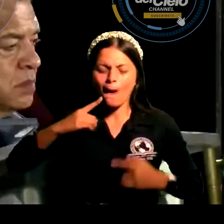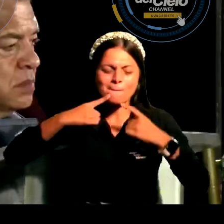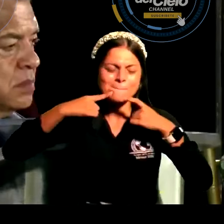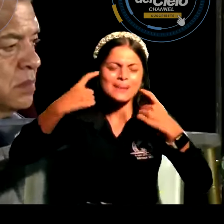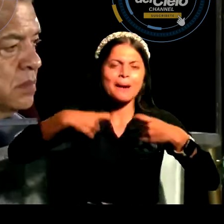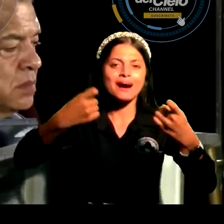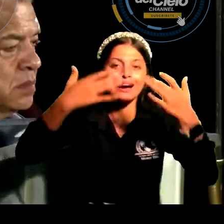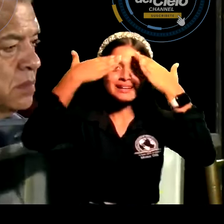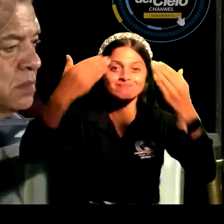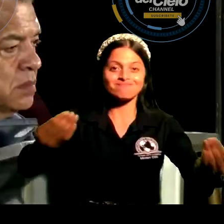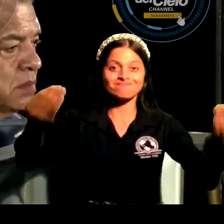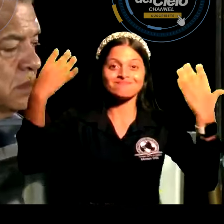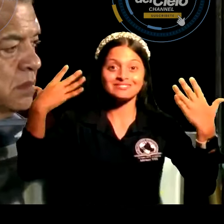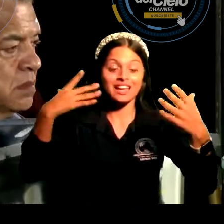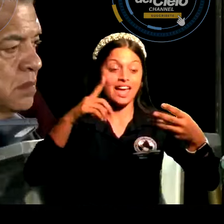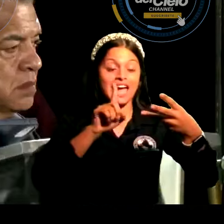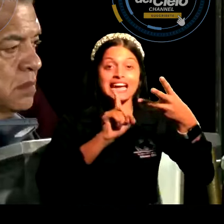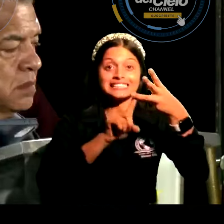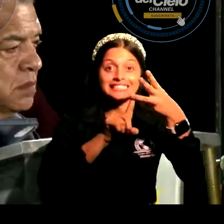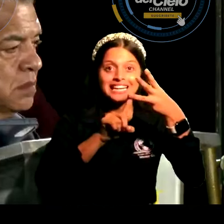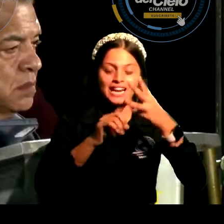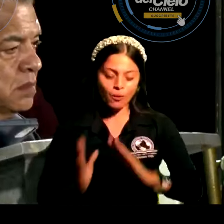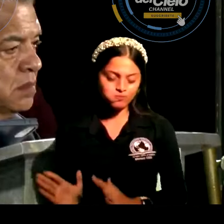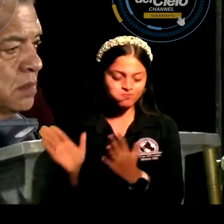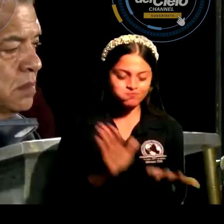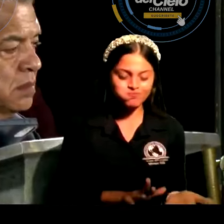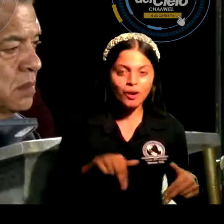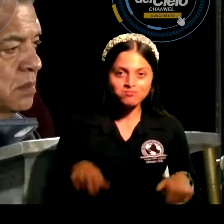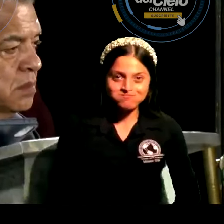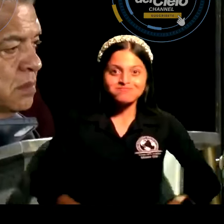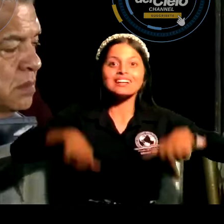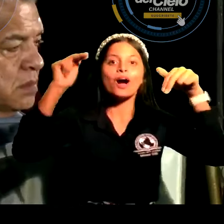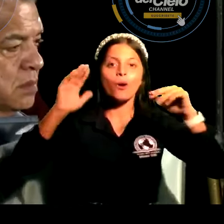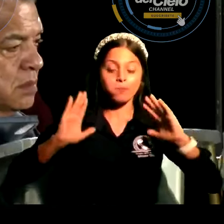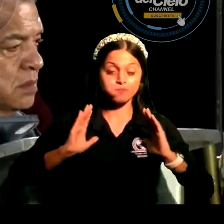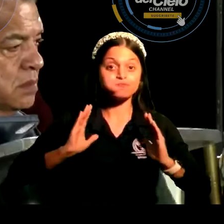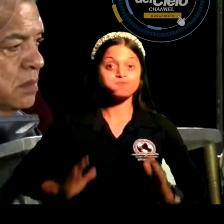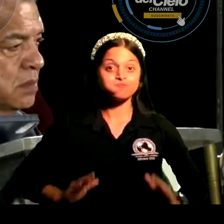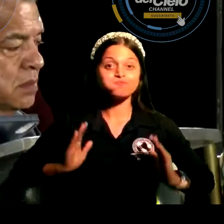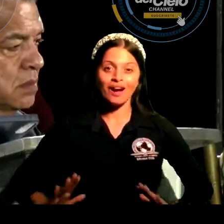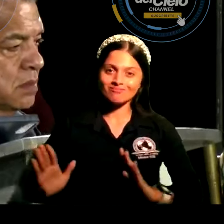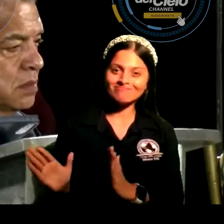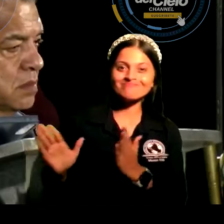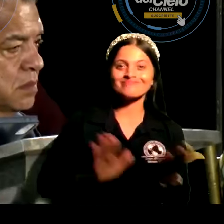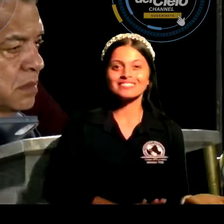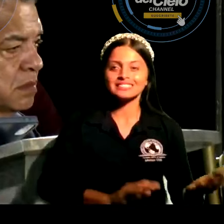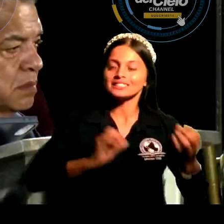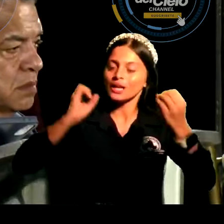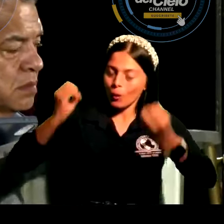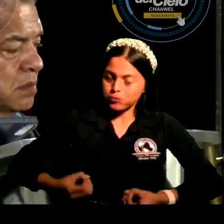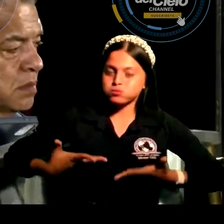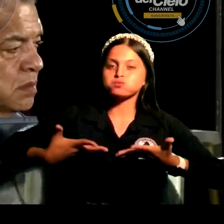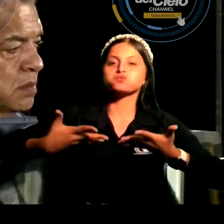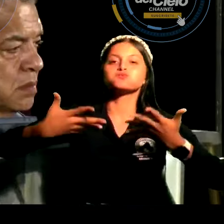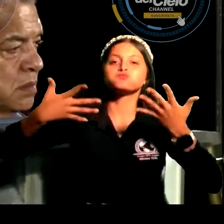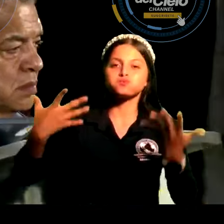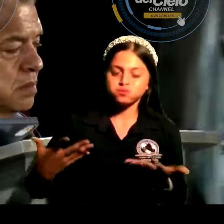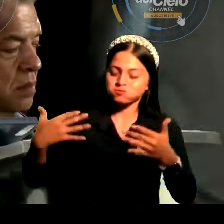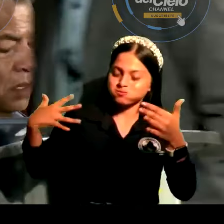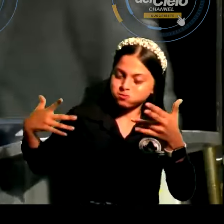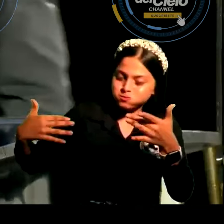número tres, que resucitó corporalmente de los muertos para darnos vida